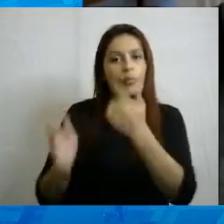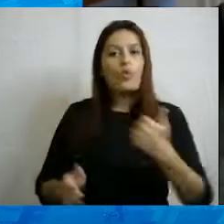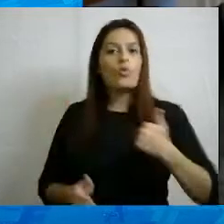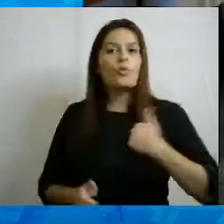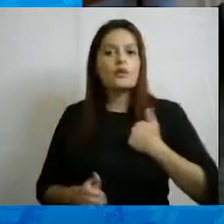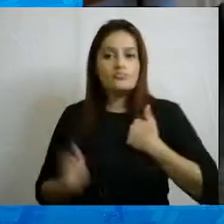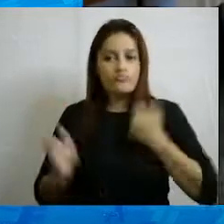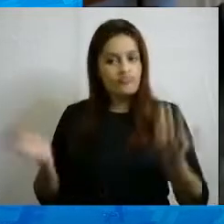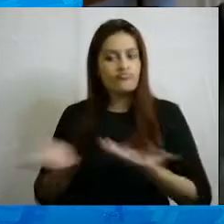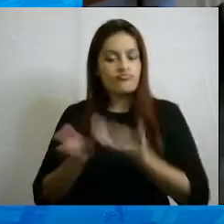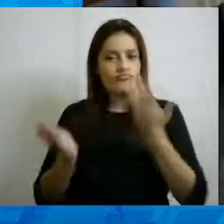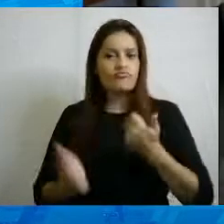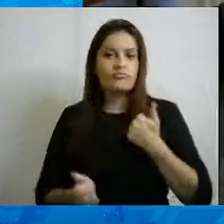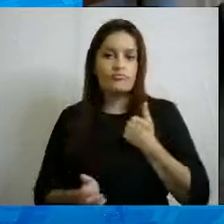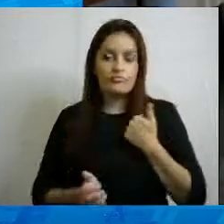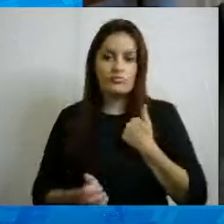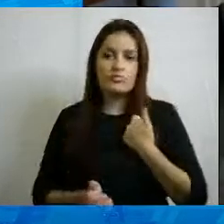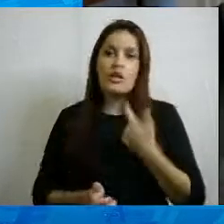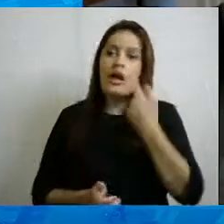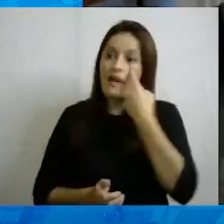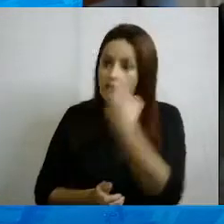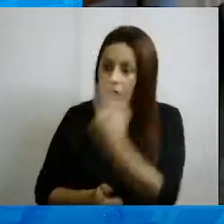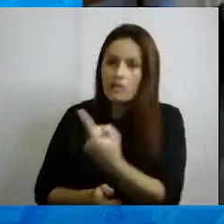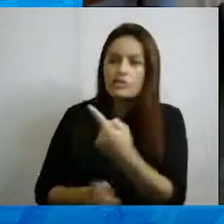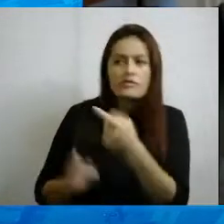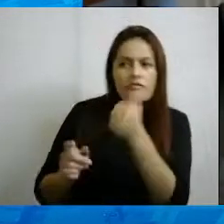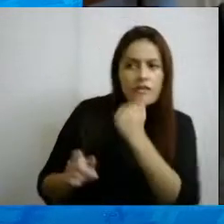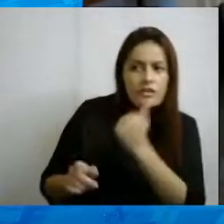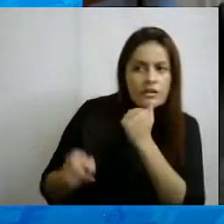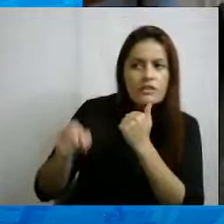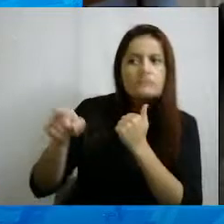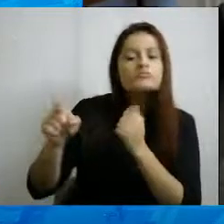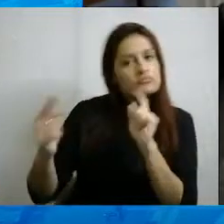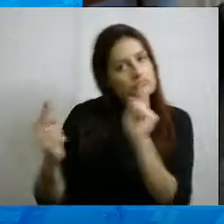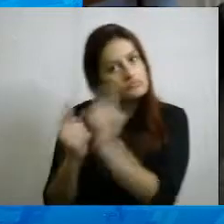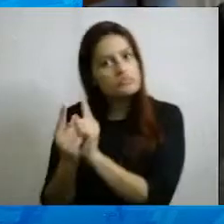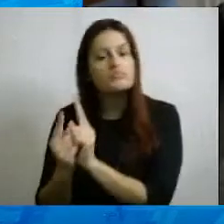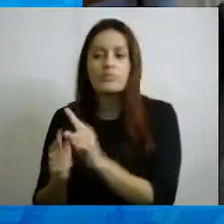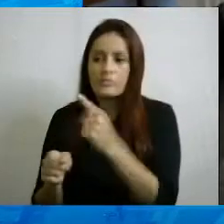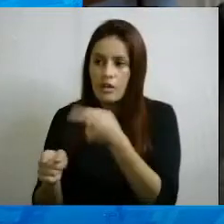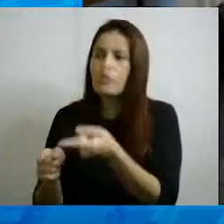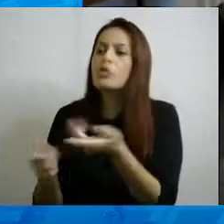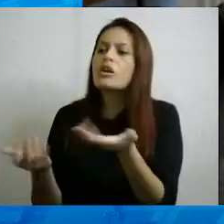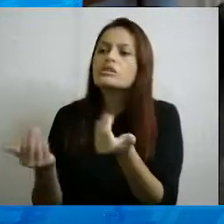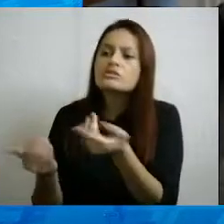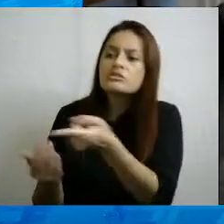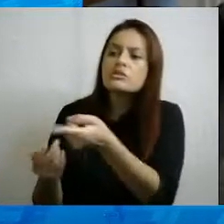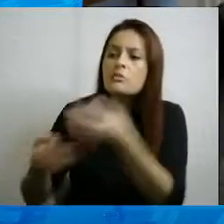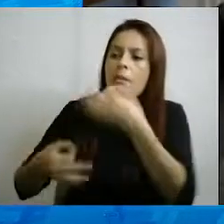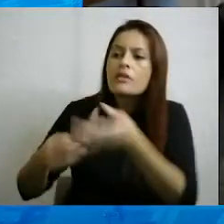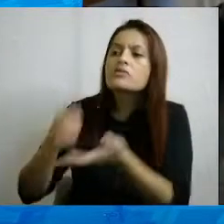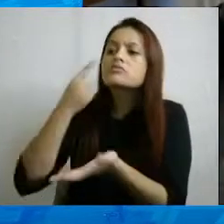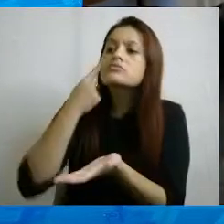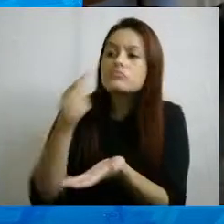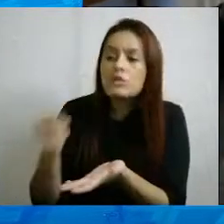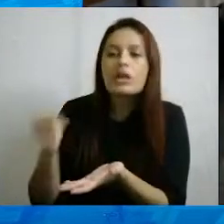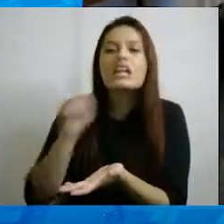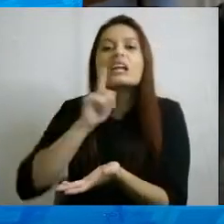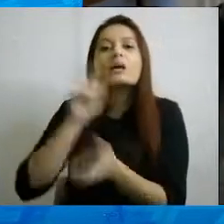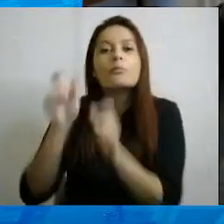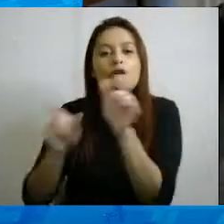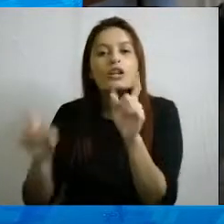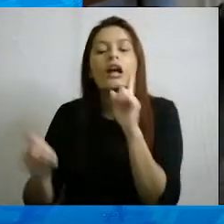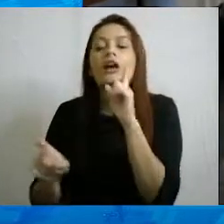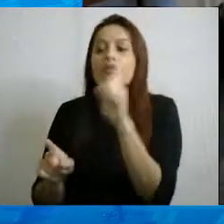normas. Salir a terreno, fiscalizar significa exigir documentación, saber quiénes son las personas que están causando